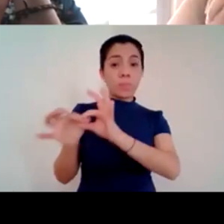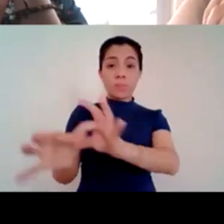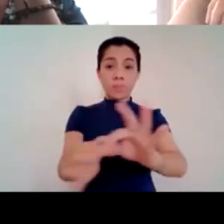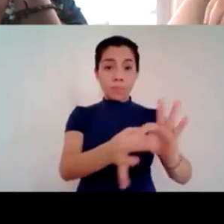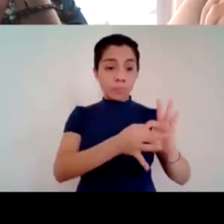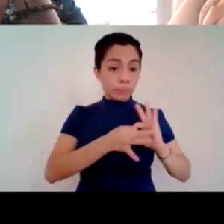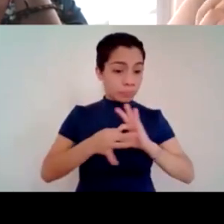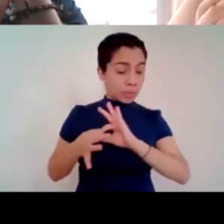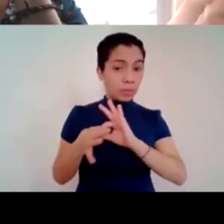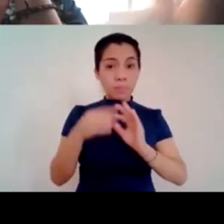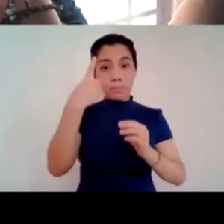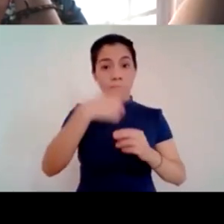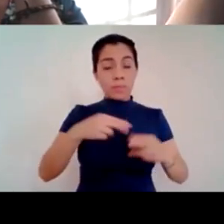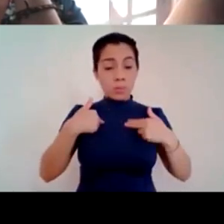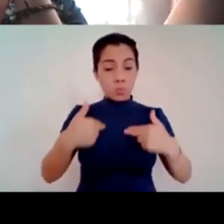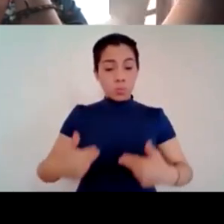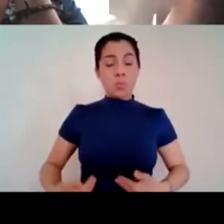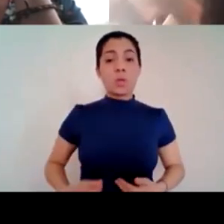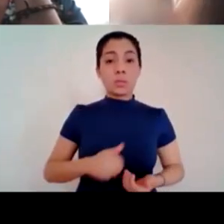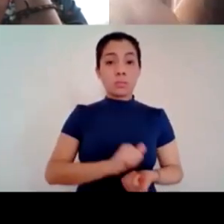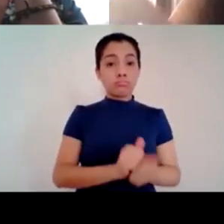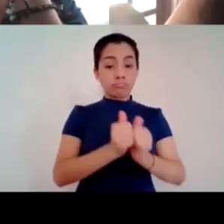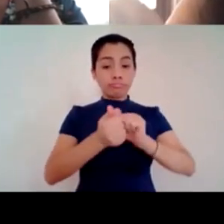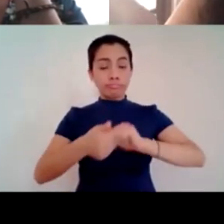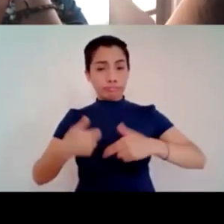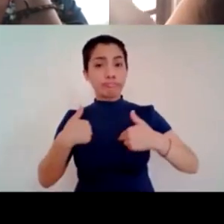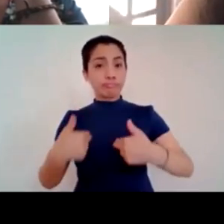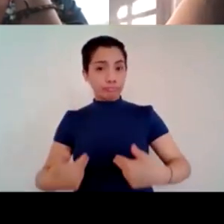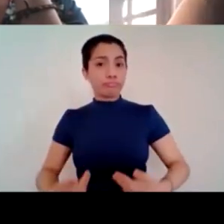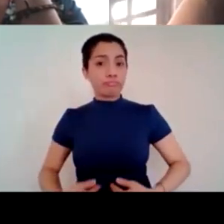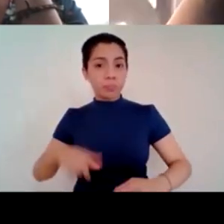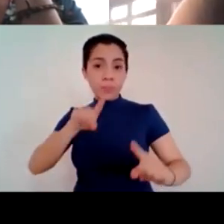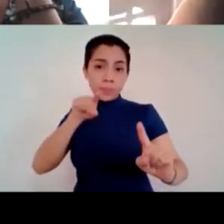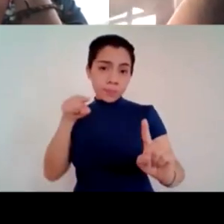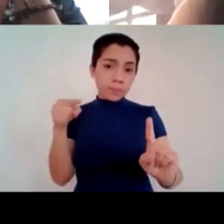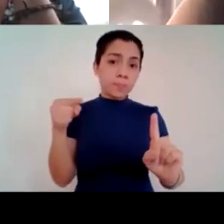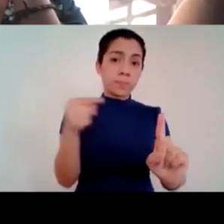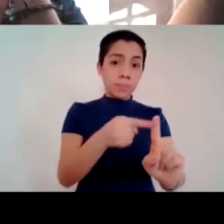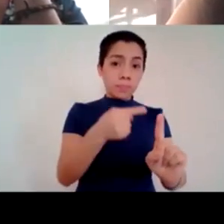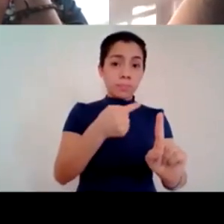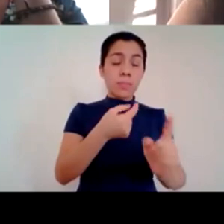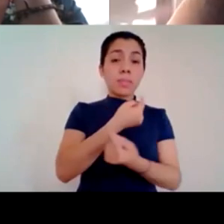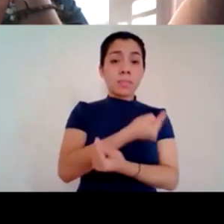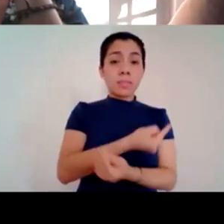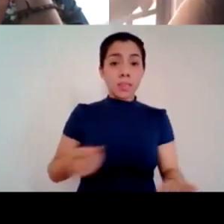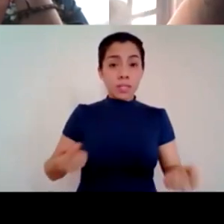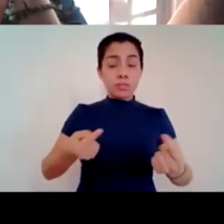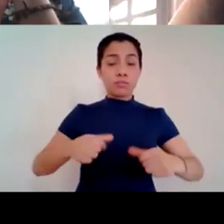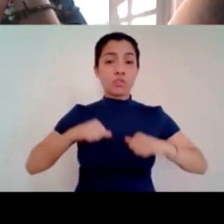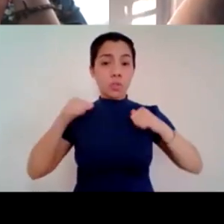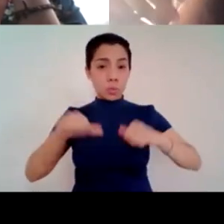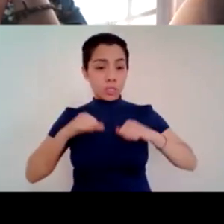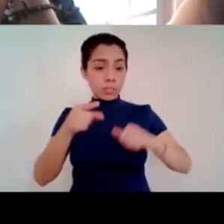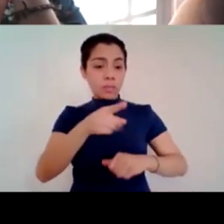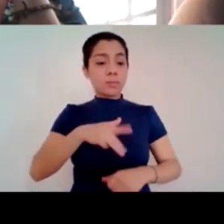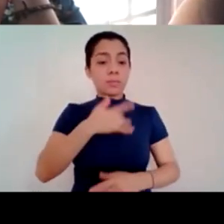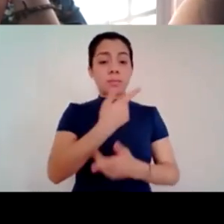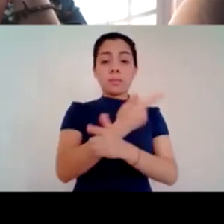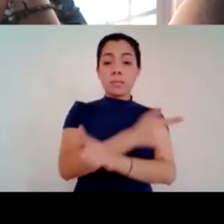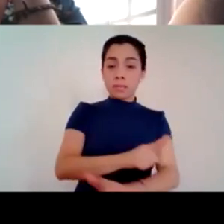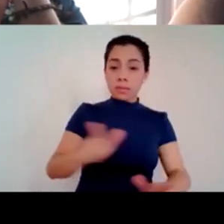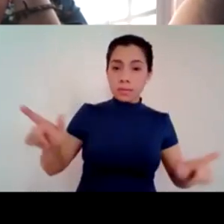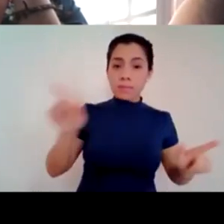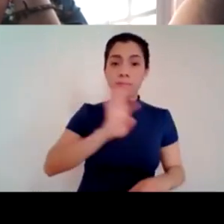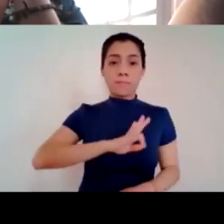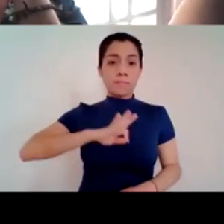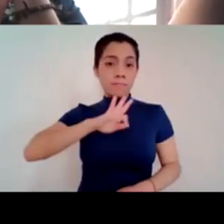sola humanidad con el objetivo de que en este campo en particular que nuestras niñas niños y adolescentes sean libres sean felices y puedan desarrollar todo